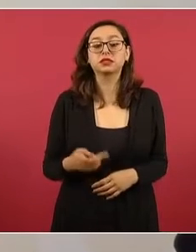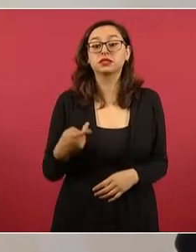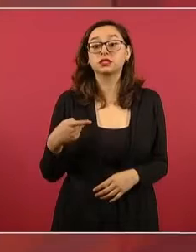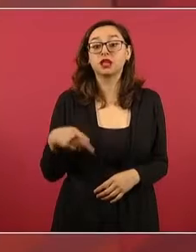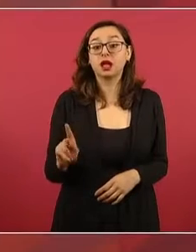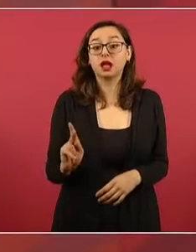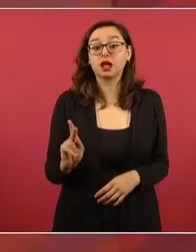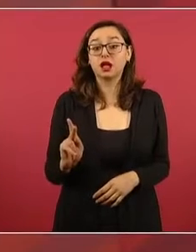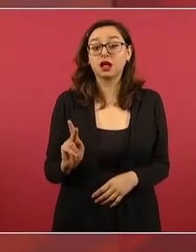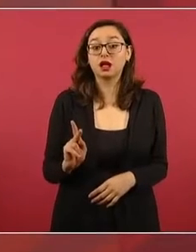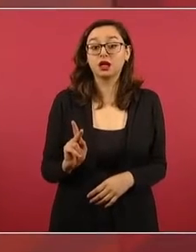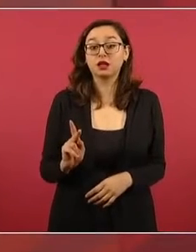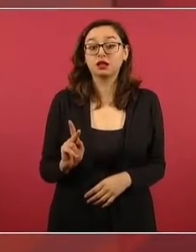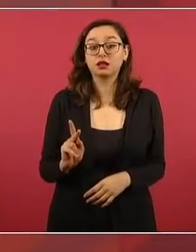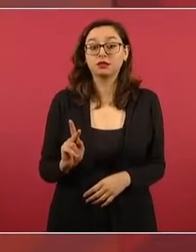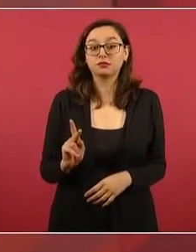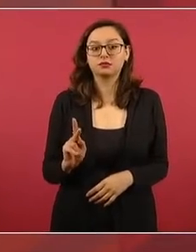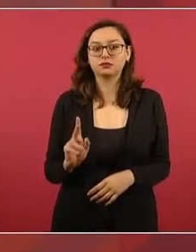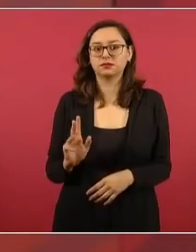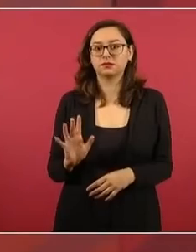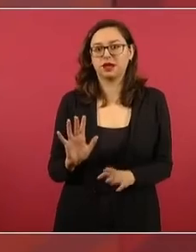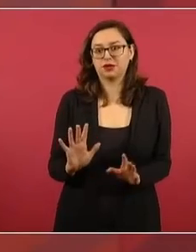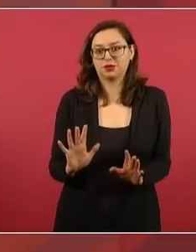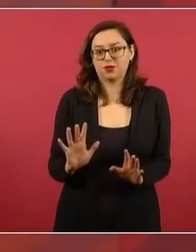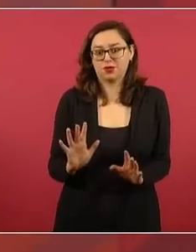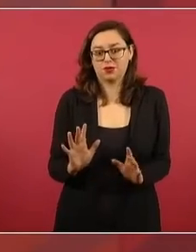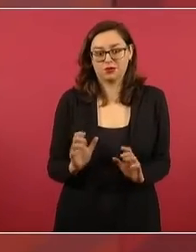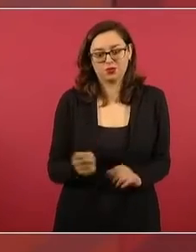no fue aniquilante.